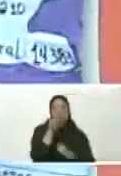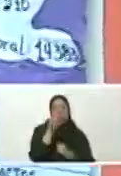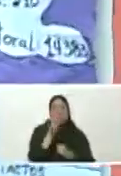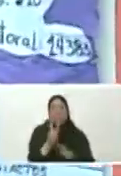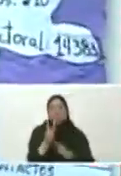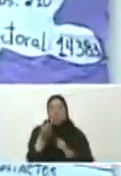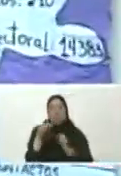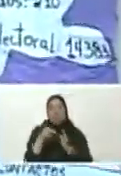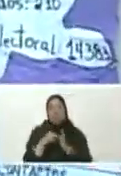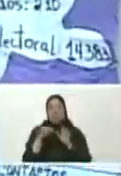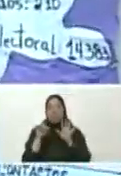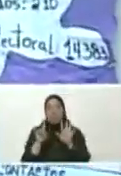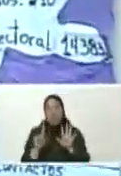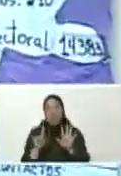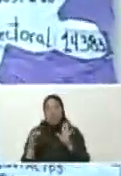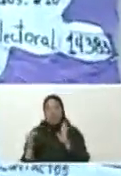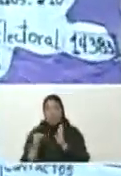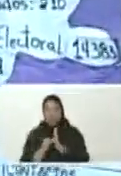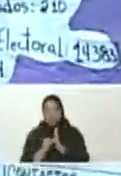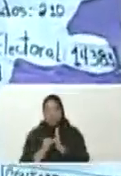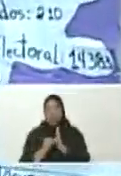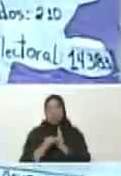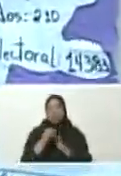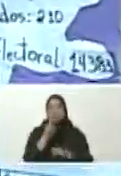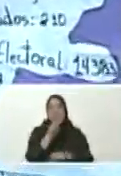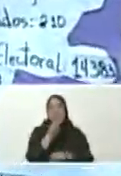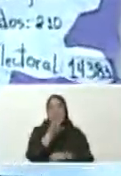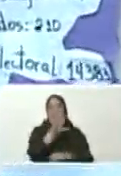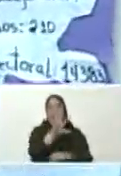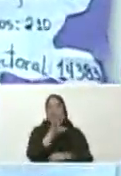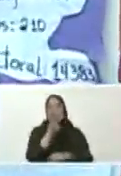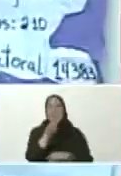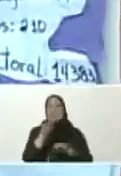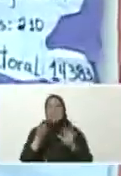26.527 por persona y tenemos